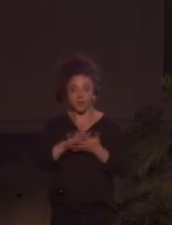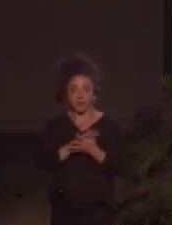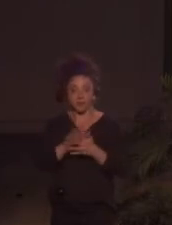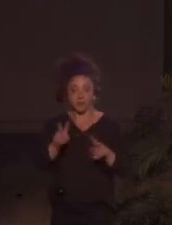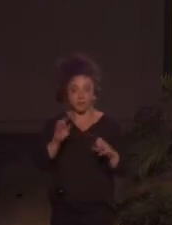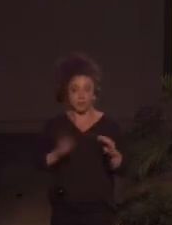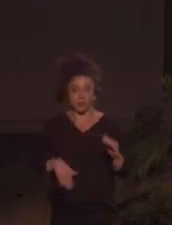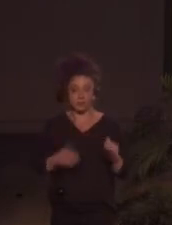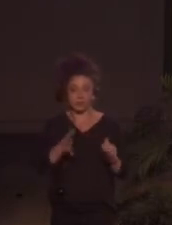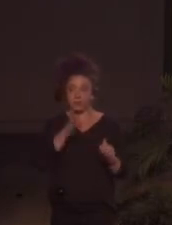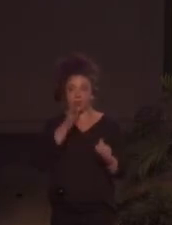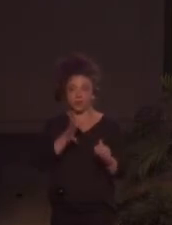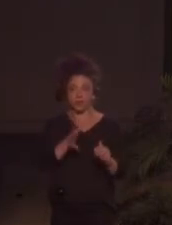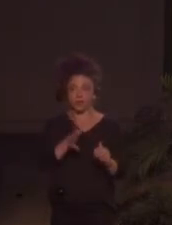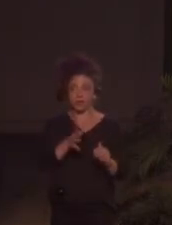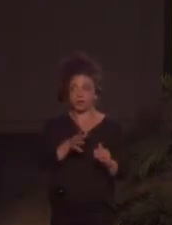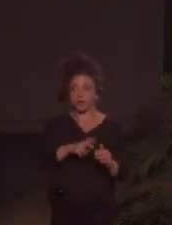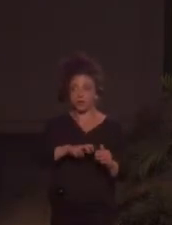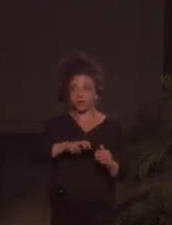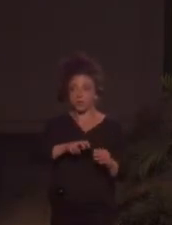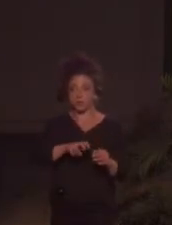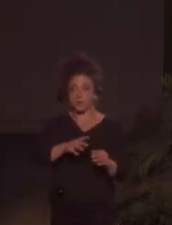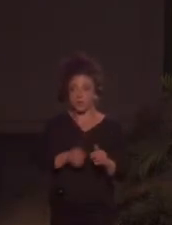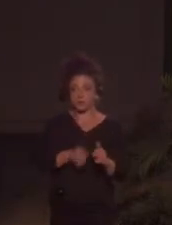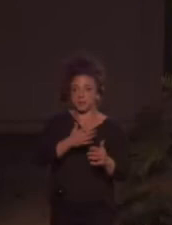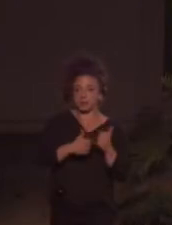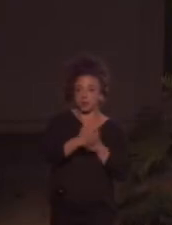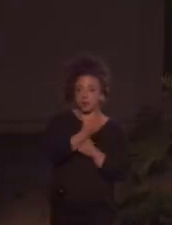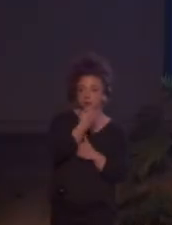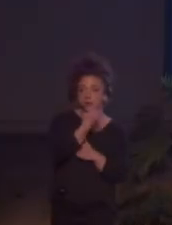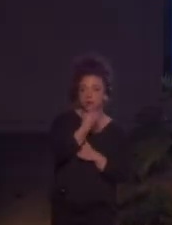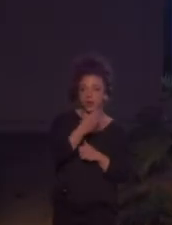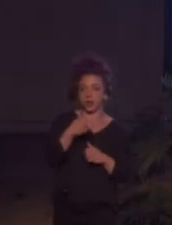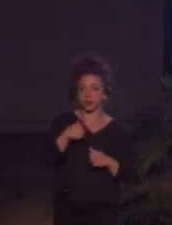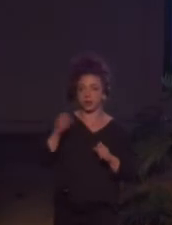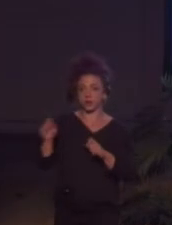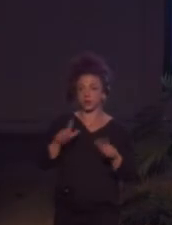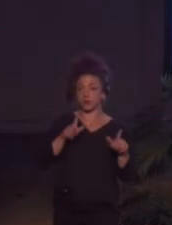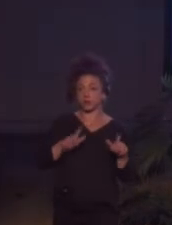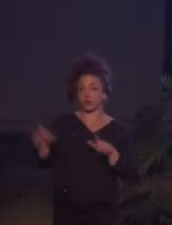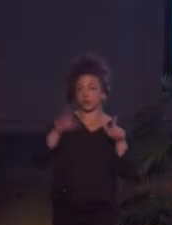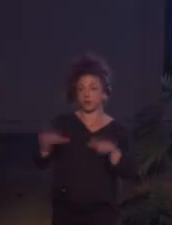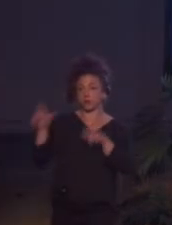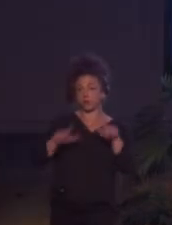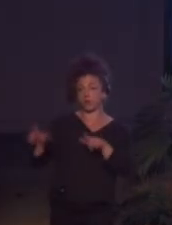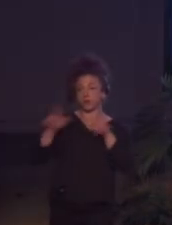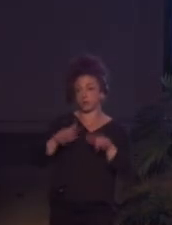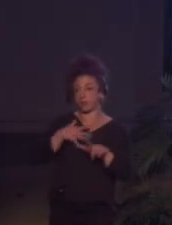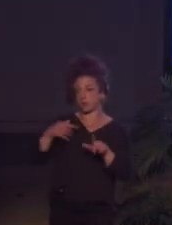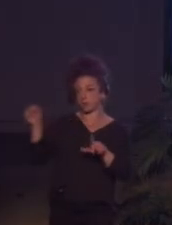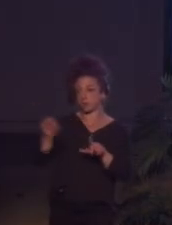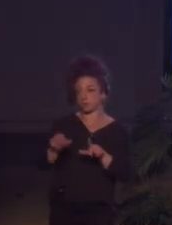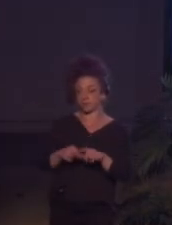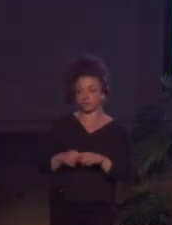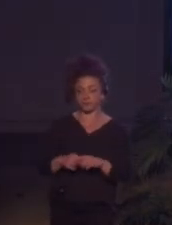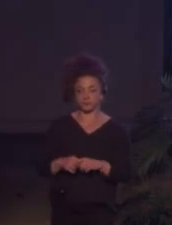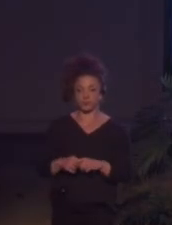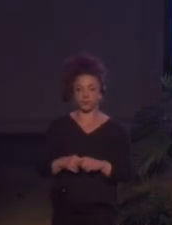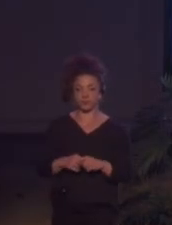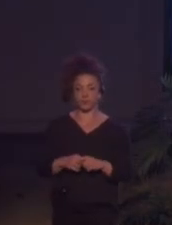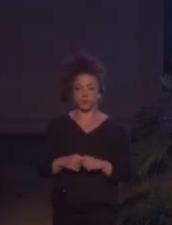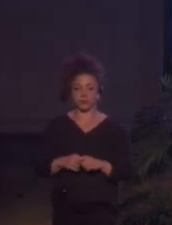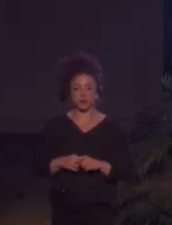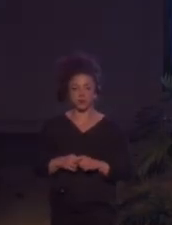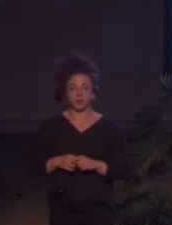bat bukaeran, erakutsi nahi nizuena, dala pixkat gure posizioa, ba,